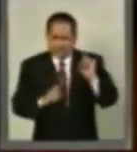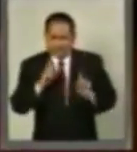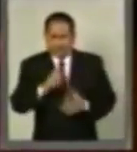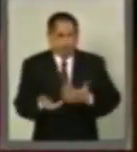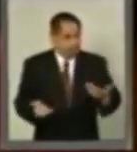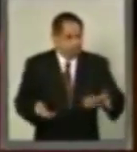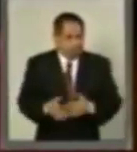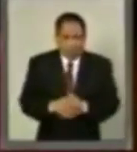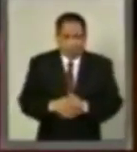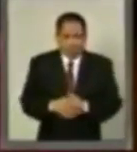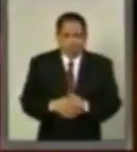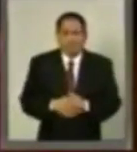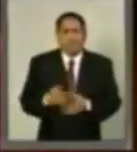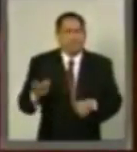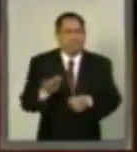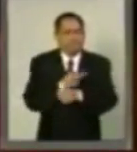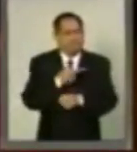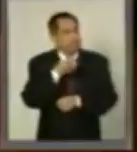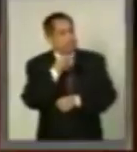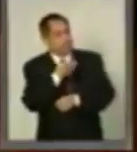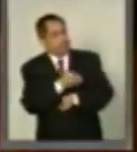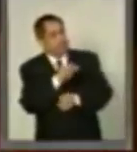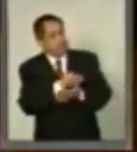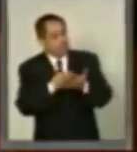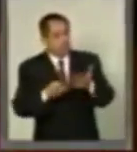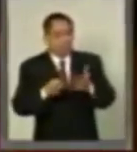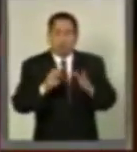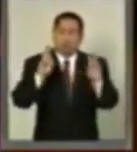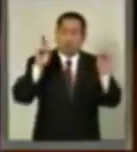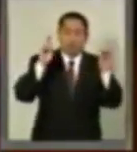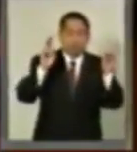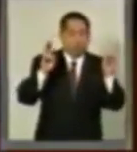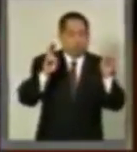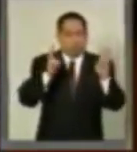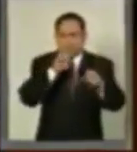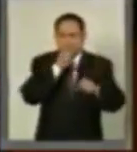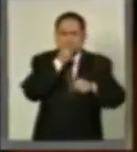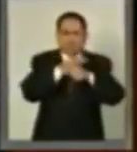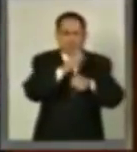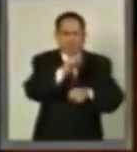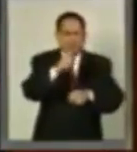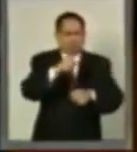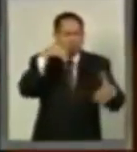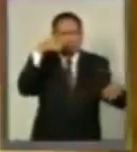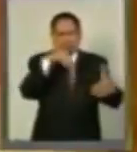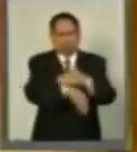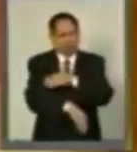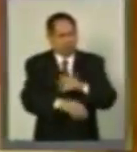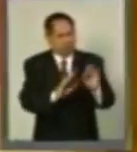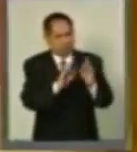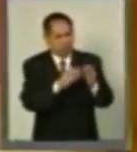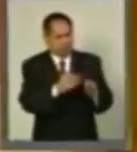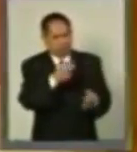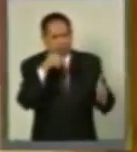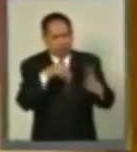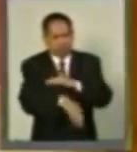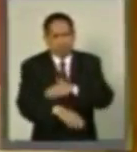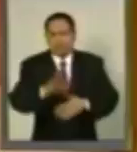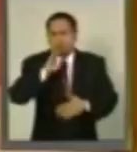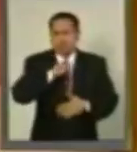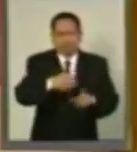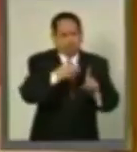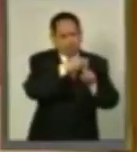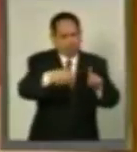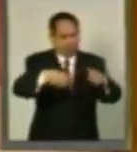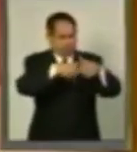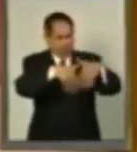que asumir que este modelo de supersecretaría fracasó, que el mal diseño de